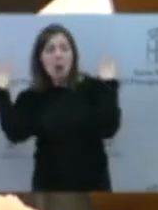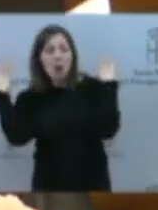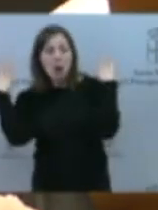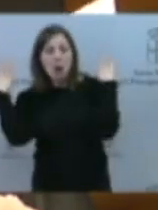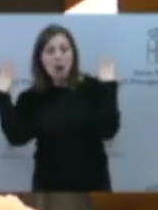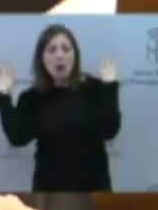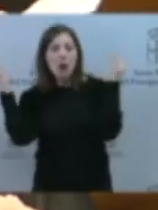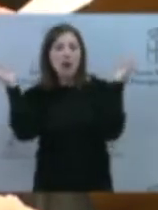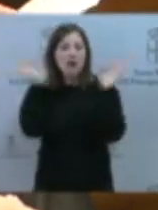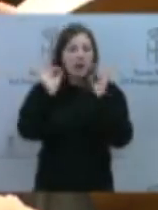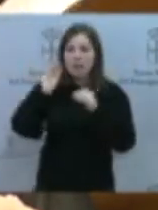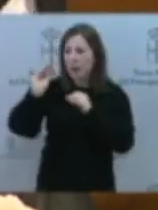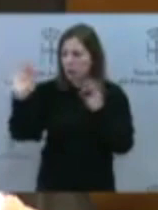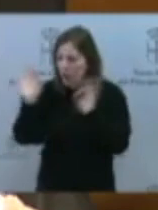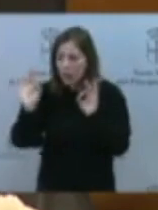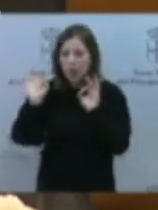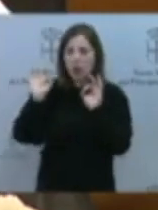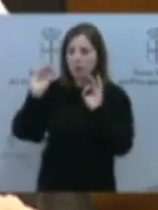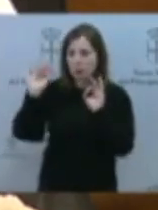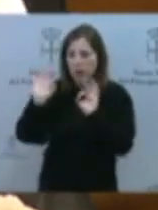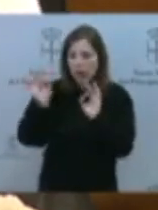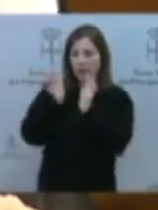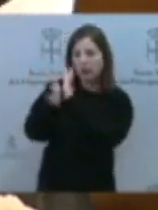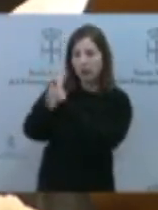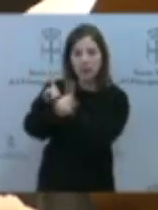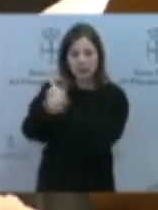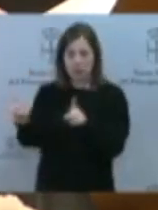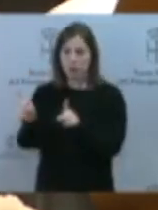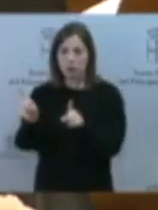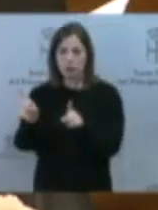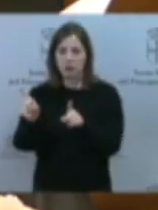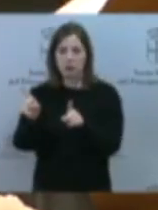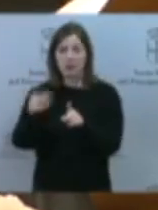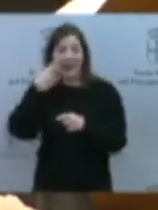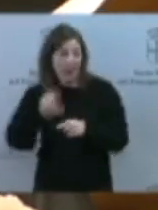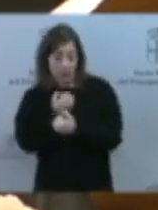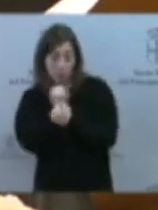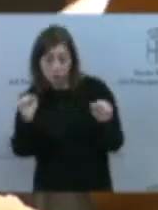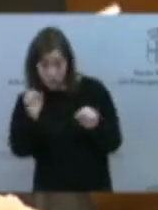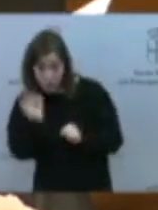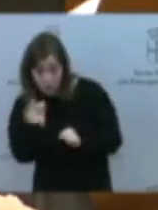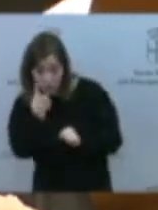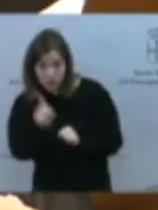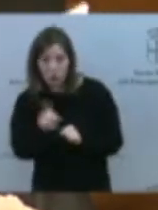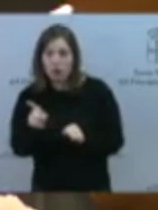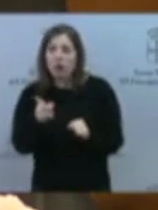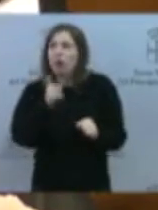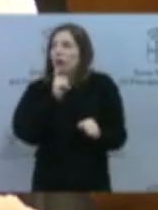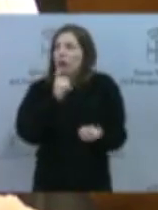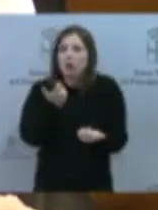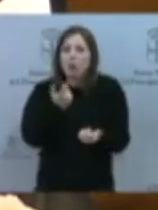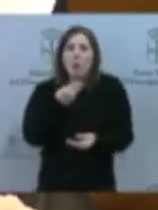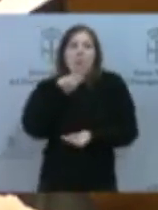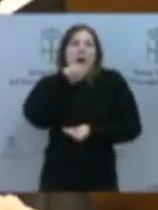les da explicaciones. Eso sí que es imposible de creer, ¿verdad? Porque ¿cómo va a iniciar una operación de gran escala una empresa, sea una multinacional o el bar de la